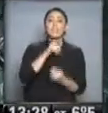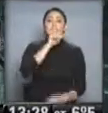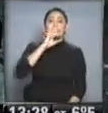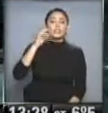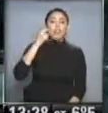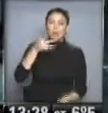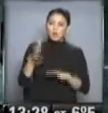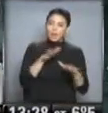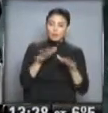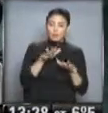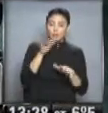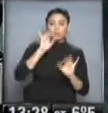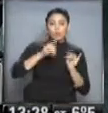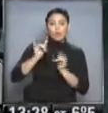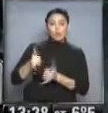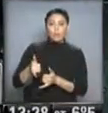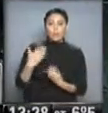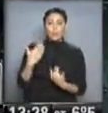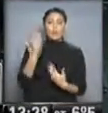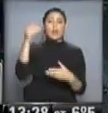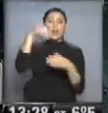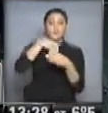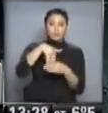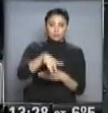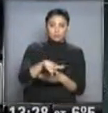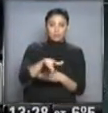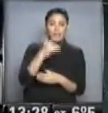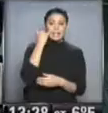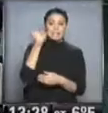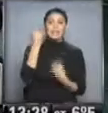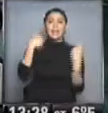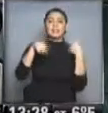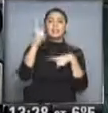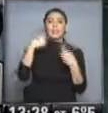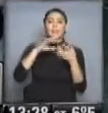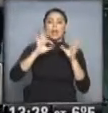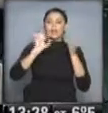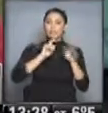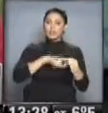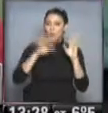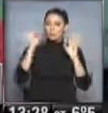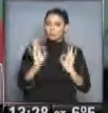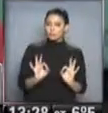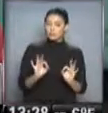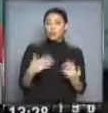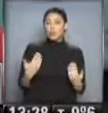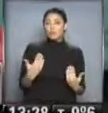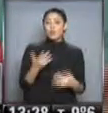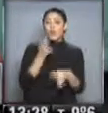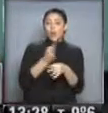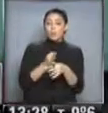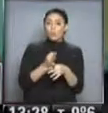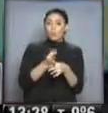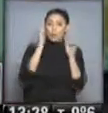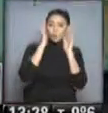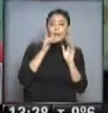600.000 aproximadamente los adolescentes que están en condiciones de votar, que han hecho su tramitación en tiempo y forma. Se puede ocupar la escuela, se